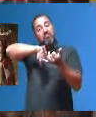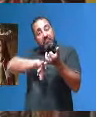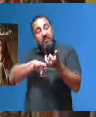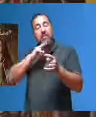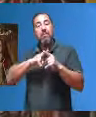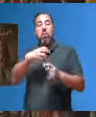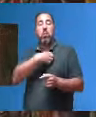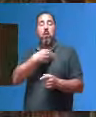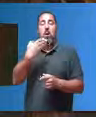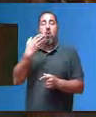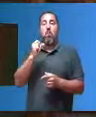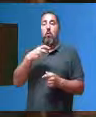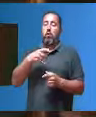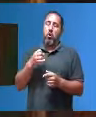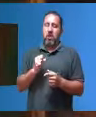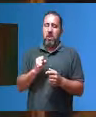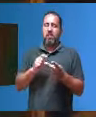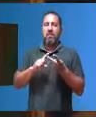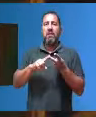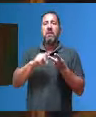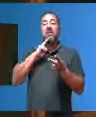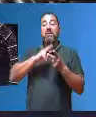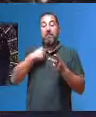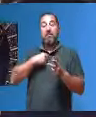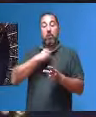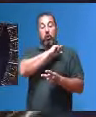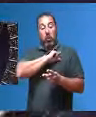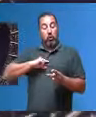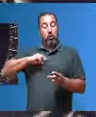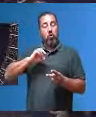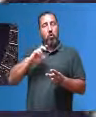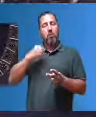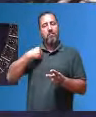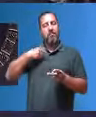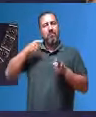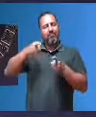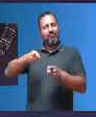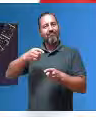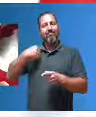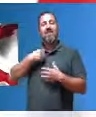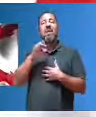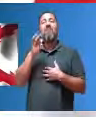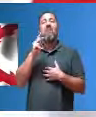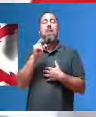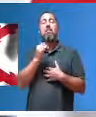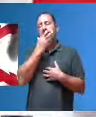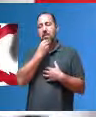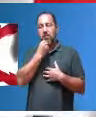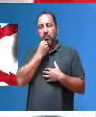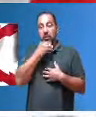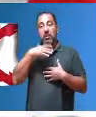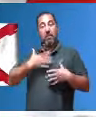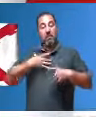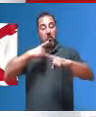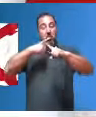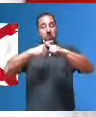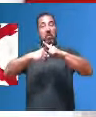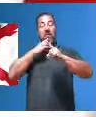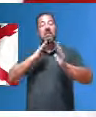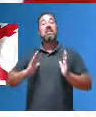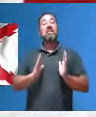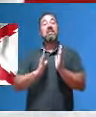Borgoña. Felipe el Hermoso trae a Castilla la Orden de Caballería del Toisón de Oro y el Aspa de Borgoña o Cruz de San